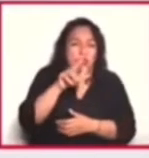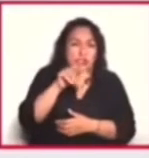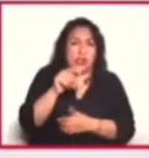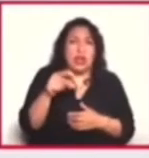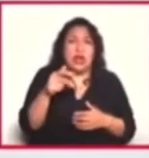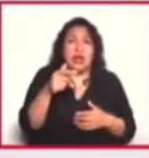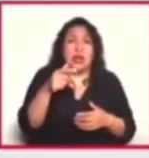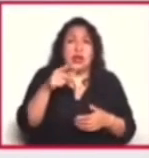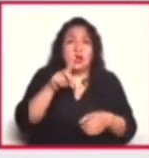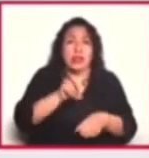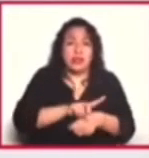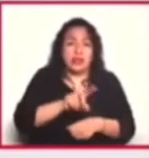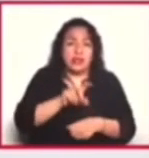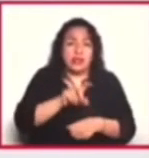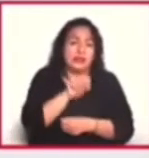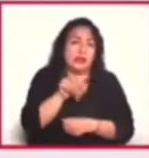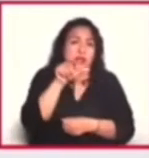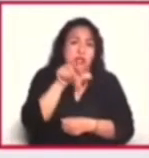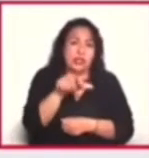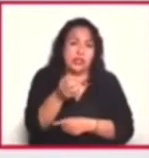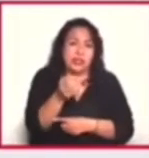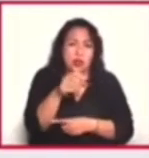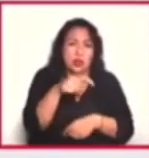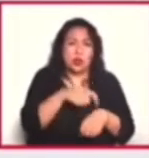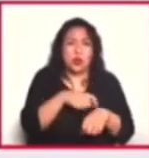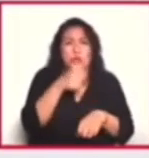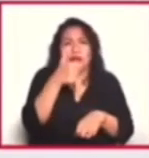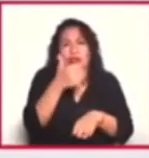sábado 17 de octubre a las 18 horas en el